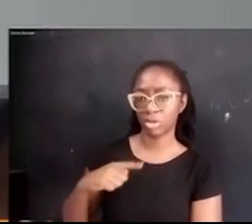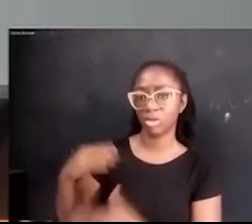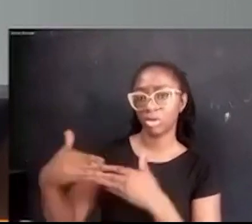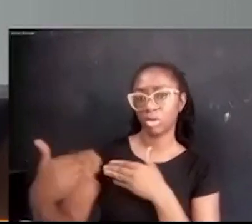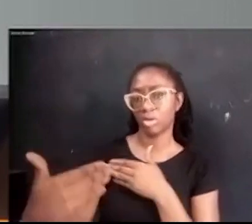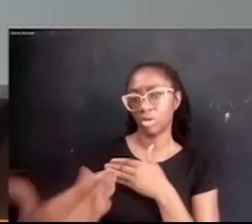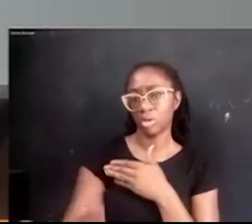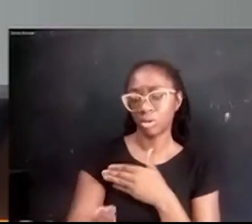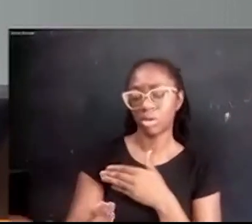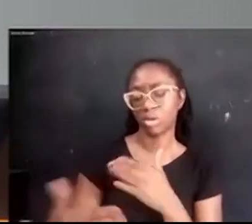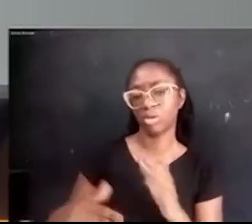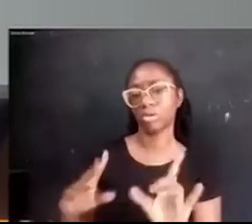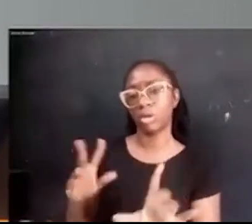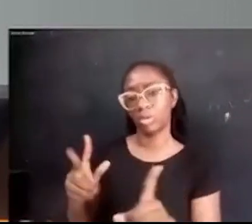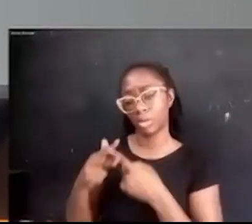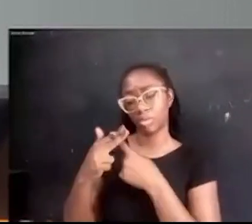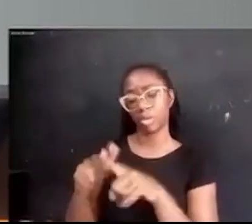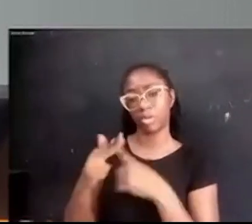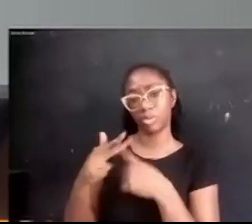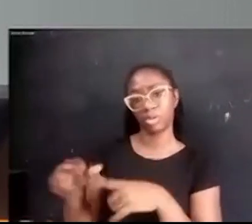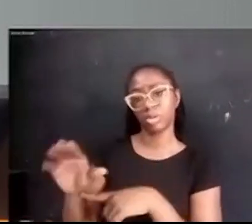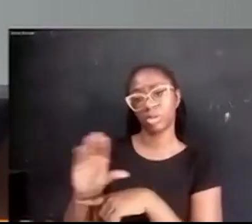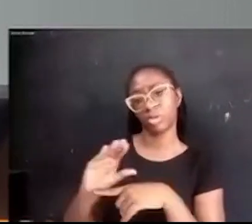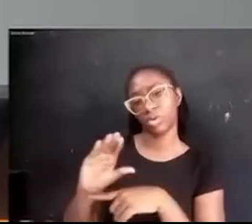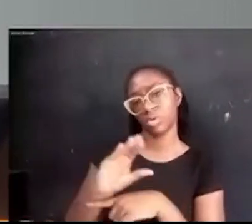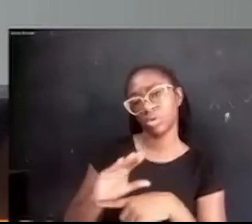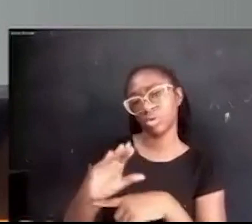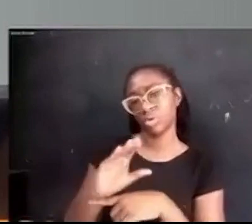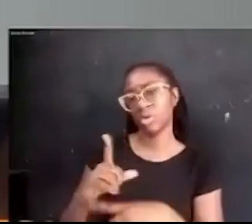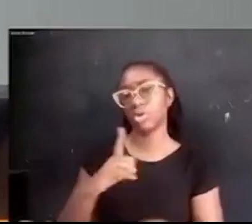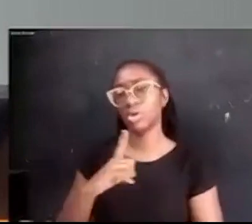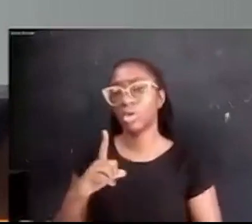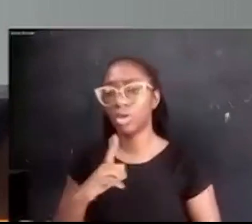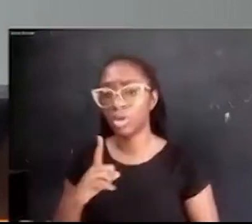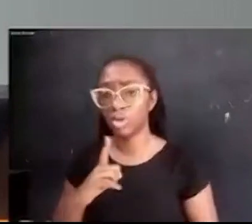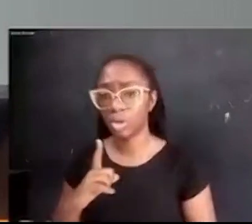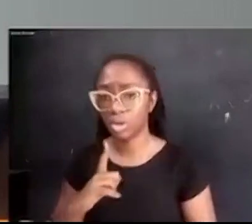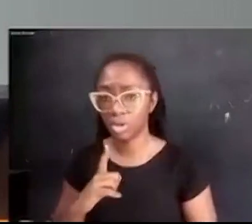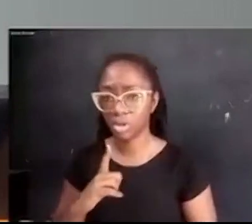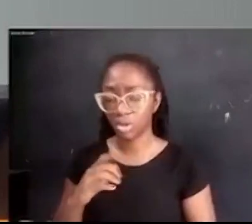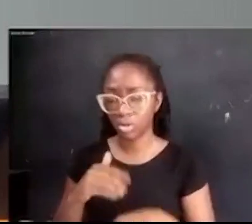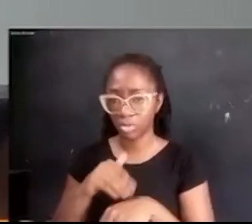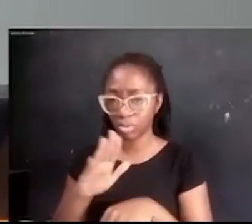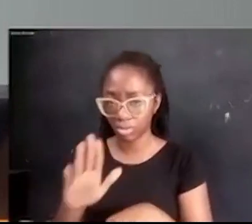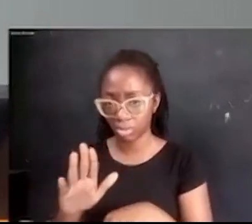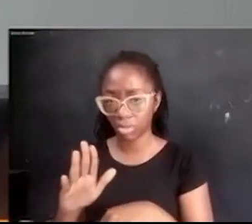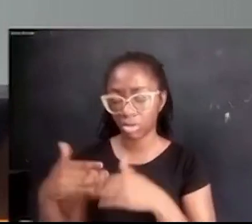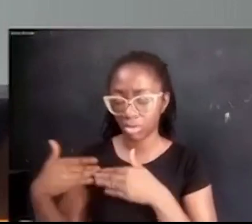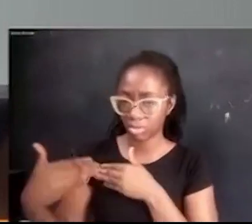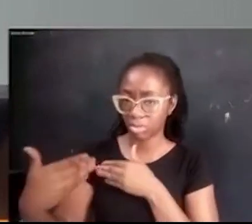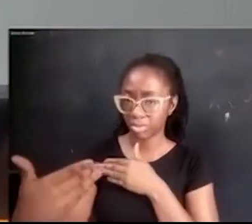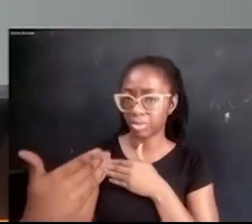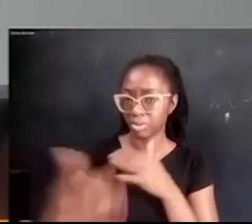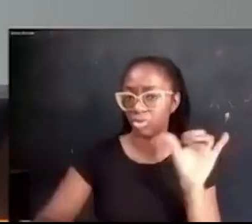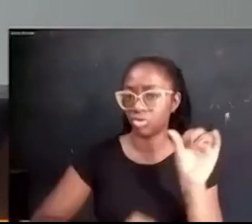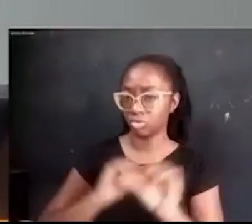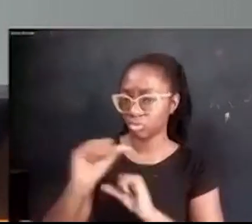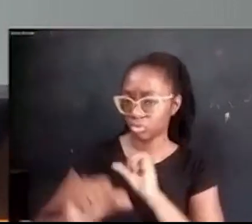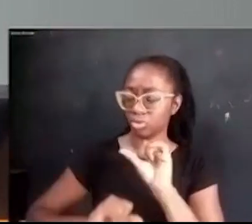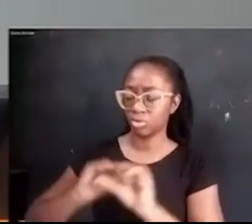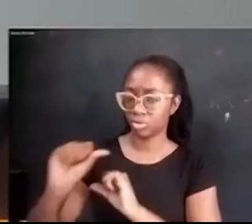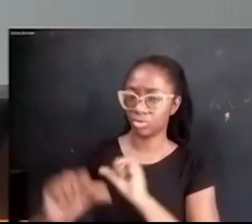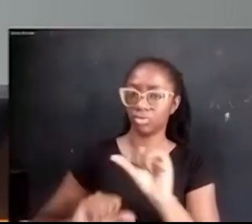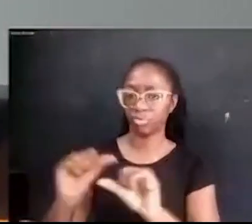enmienda constitucional, de modo que la Quinta República nació de una modificación del proceso de modificación constitucional,